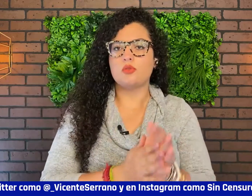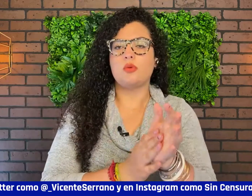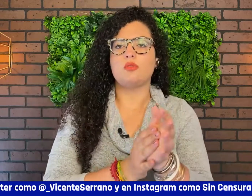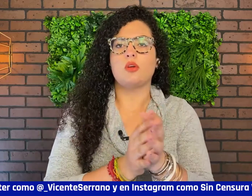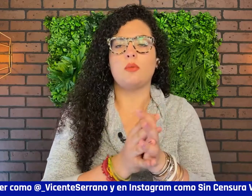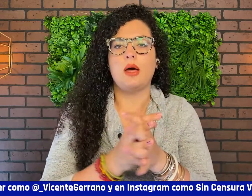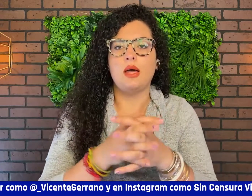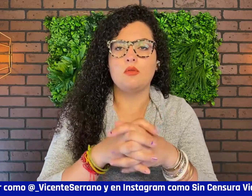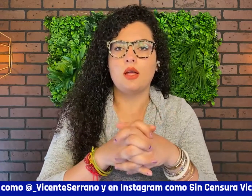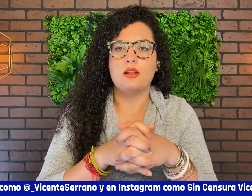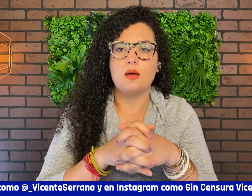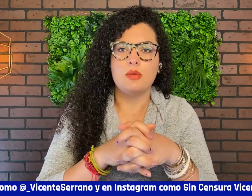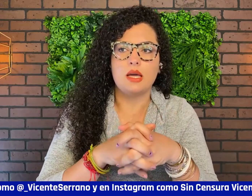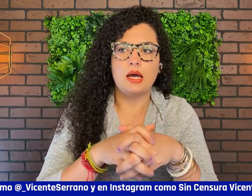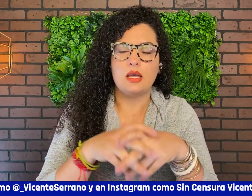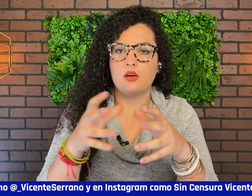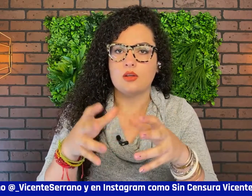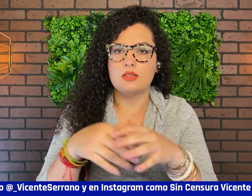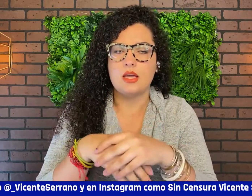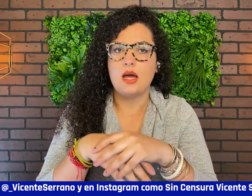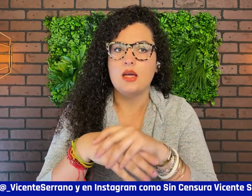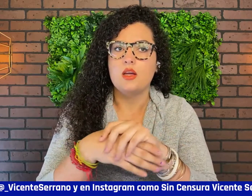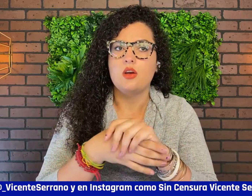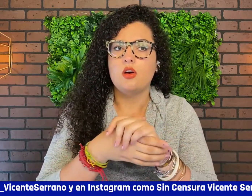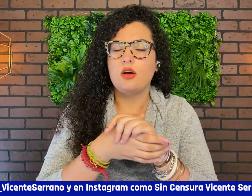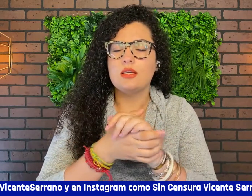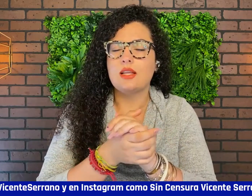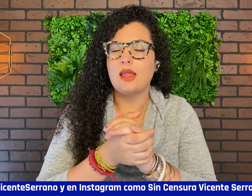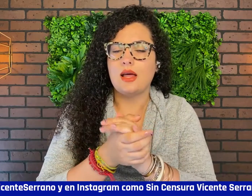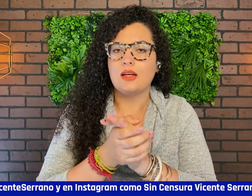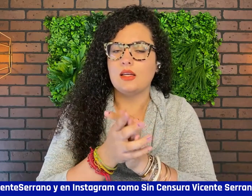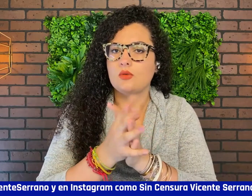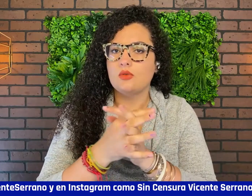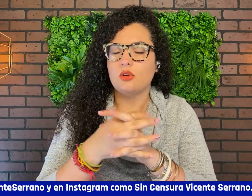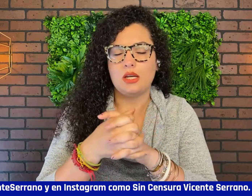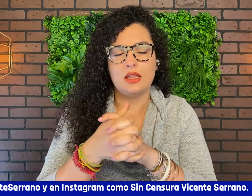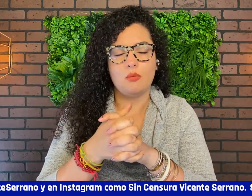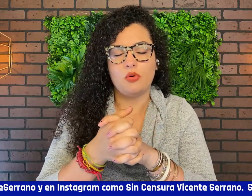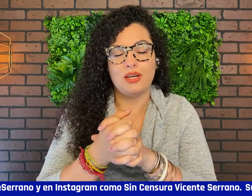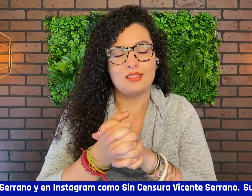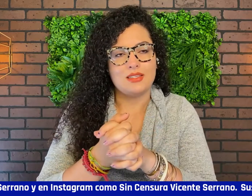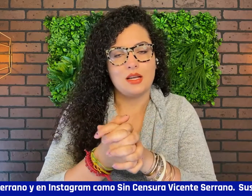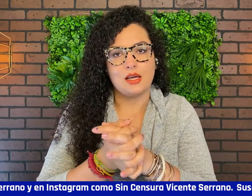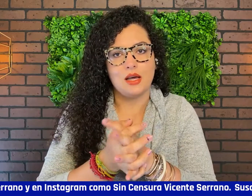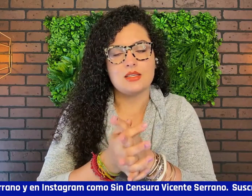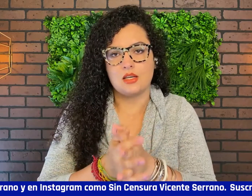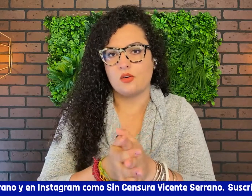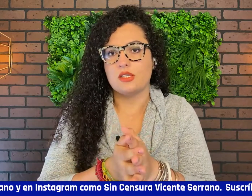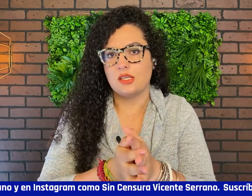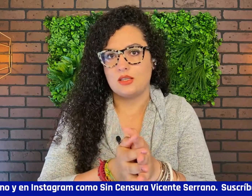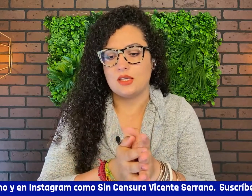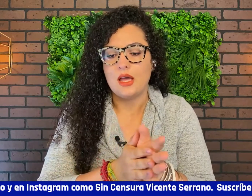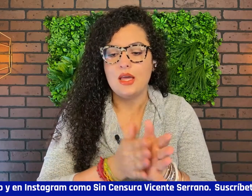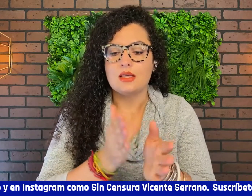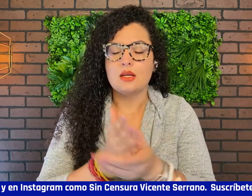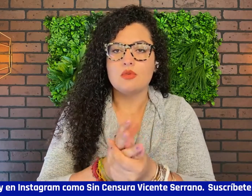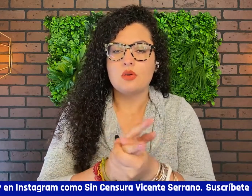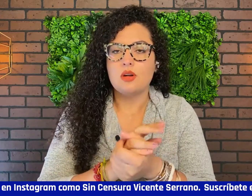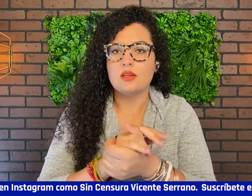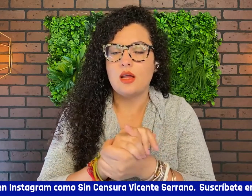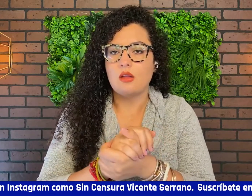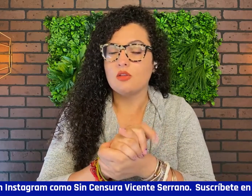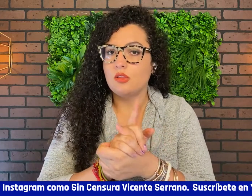esto, por supuesto, que va en una dinámica, y lo decía, no es nada, ninguno, ni tipo, ni se acerca a ser coincidencia.